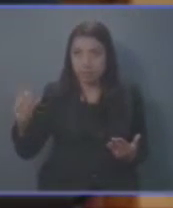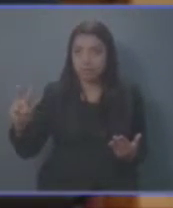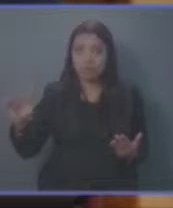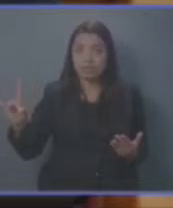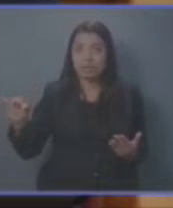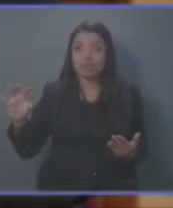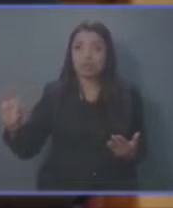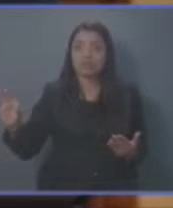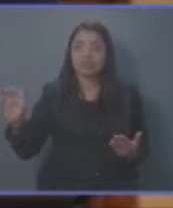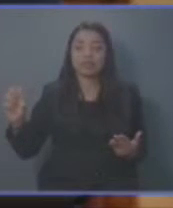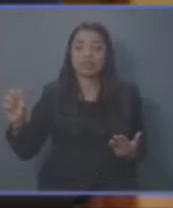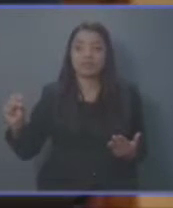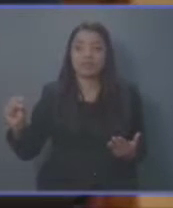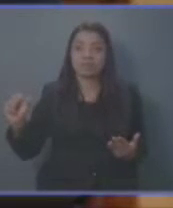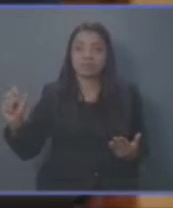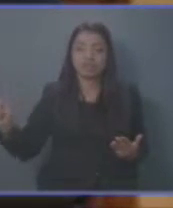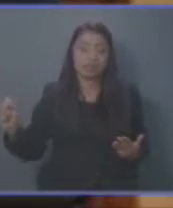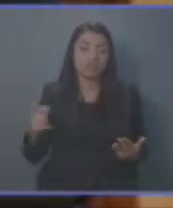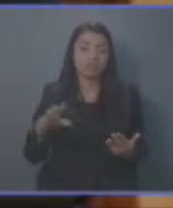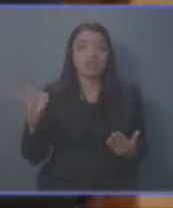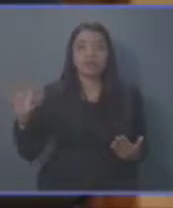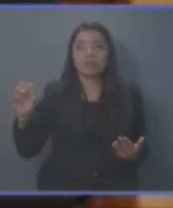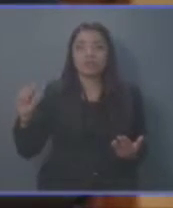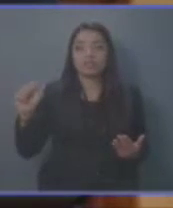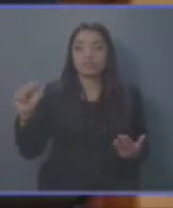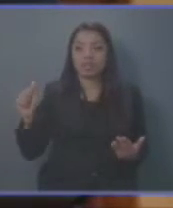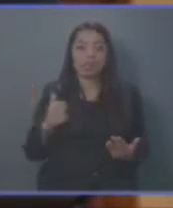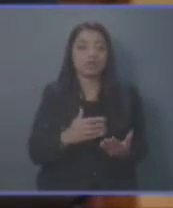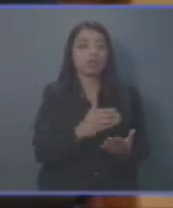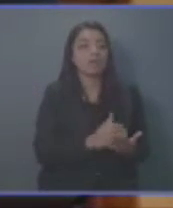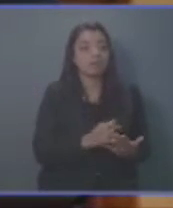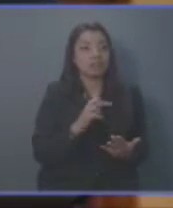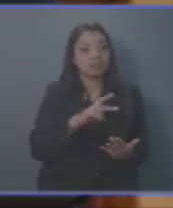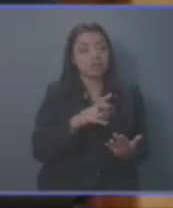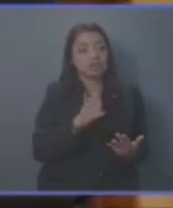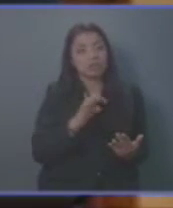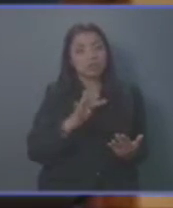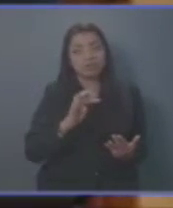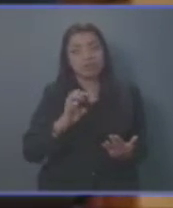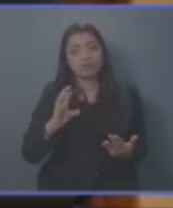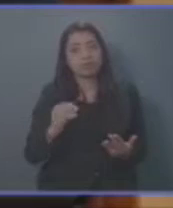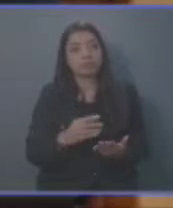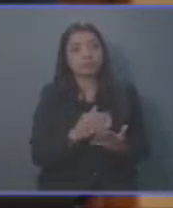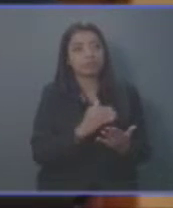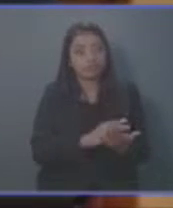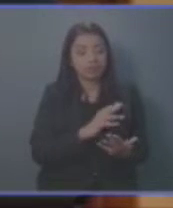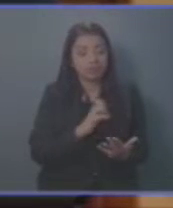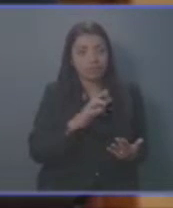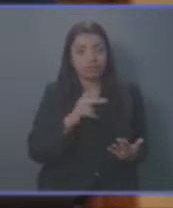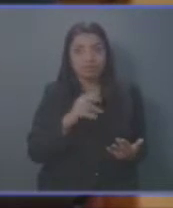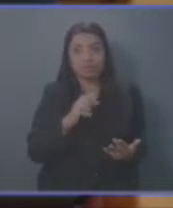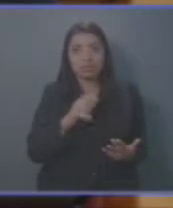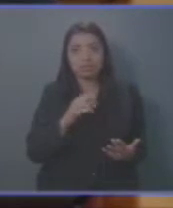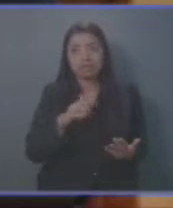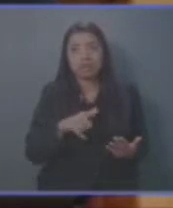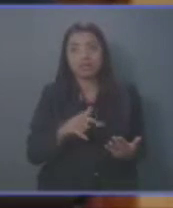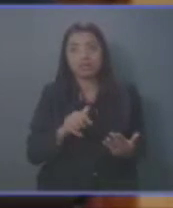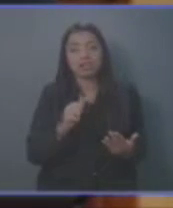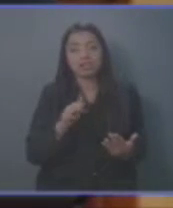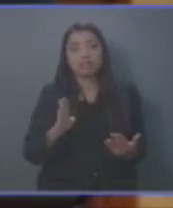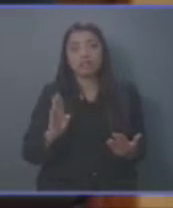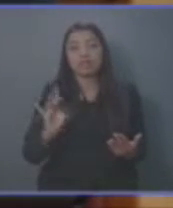28 FCT FSA, cantidad 2400. Valsartán AB